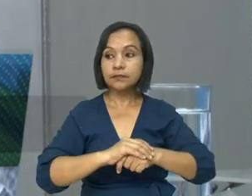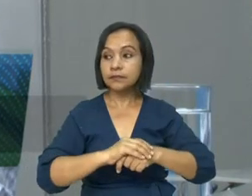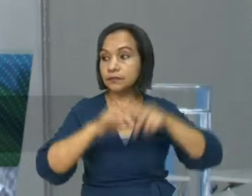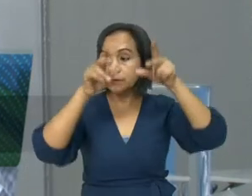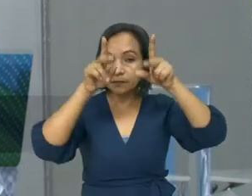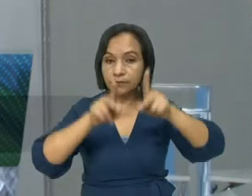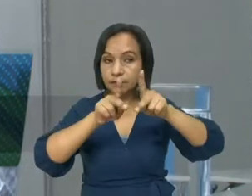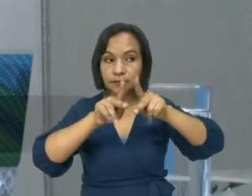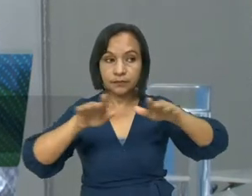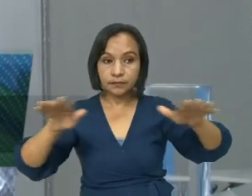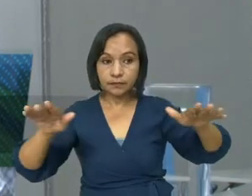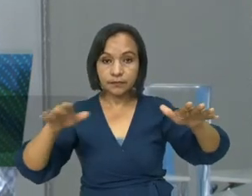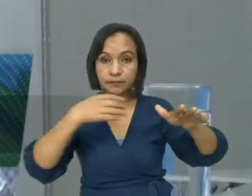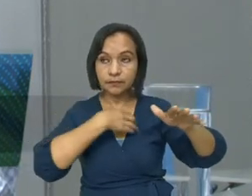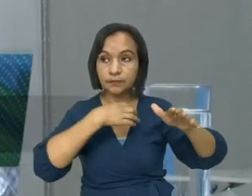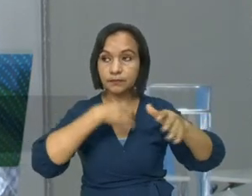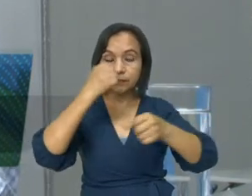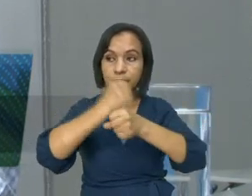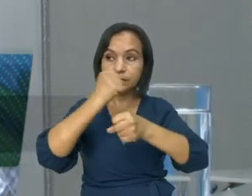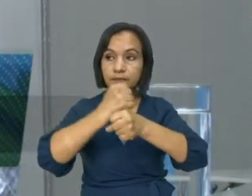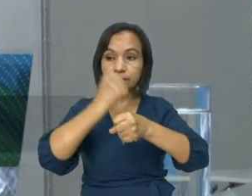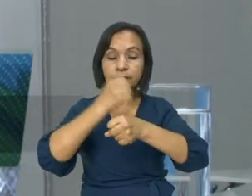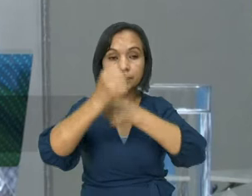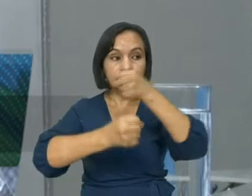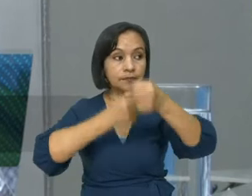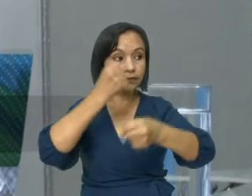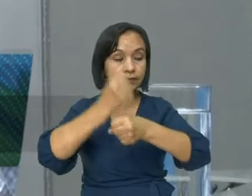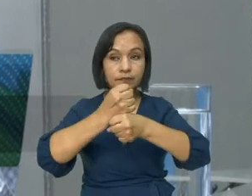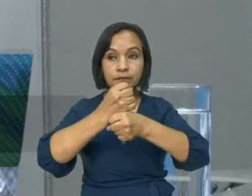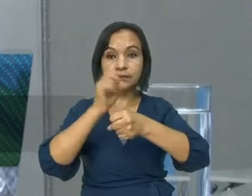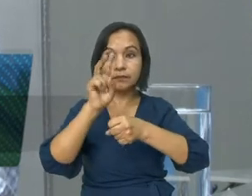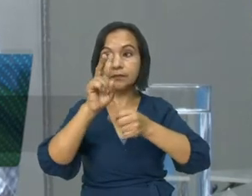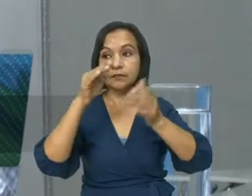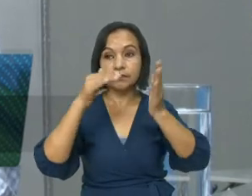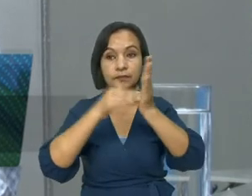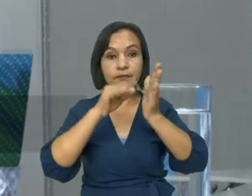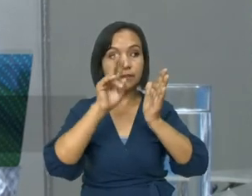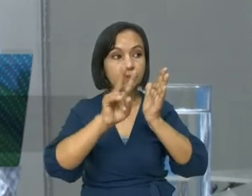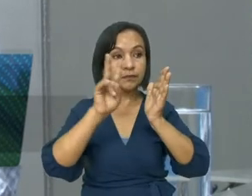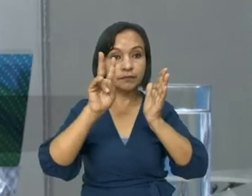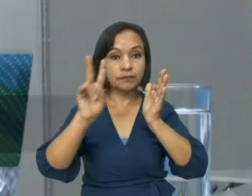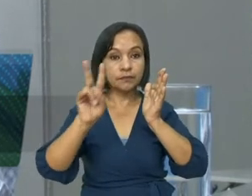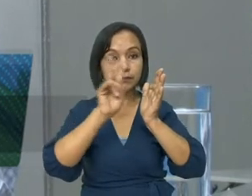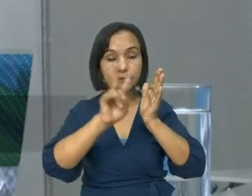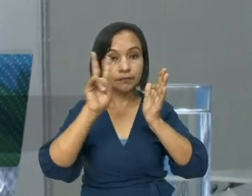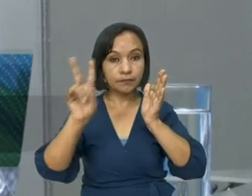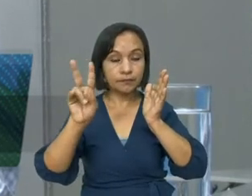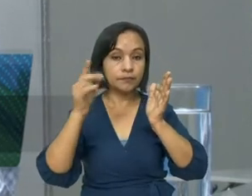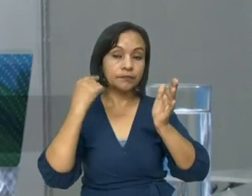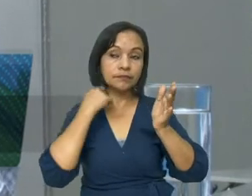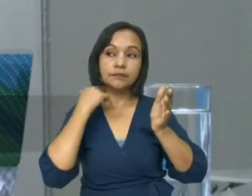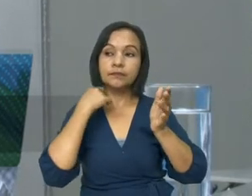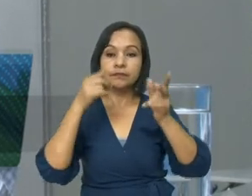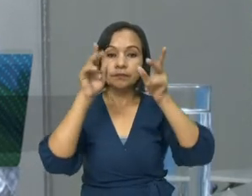plan, el plan operativo de este año, del 2022, tiene como insumo siempre el